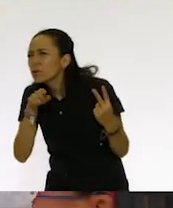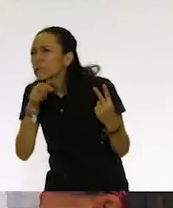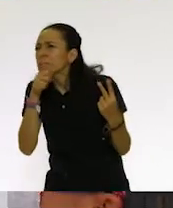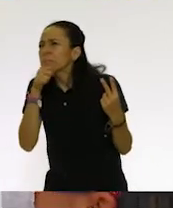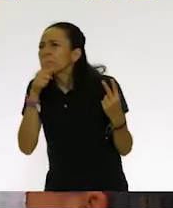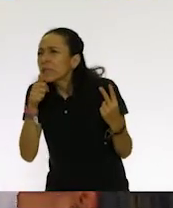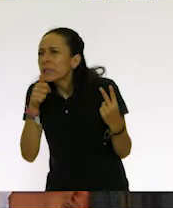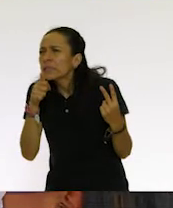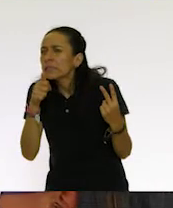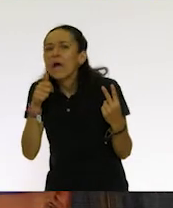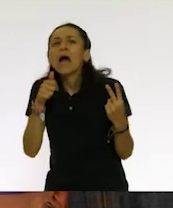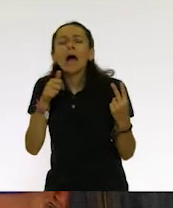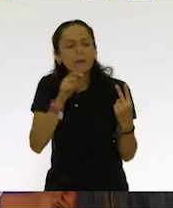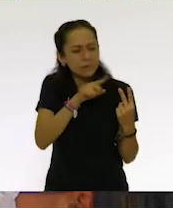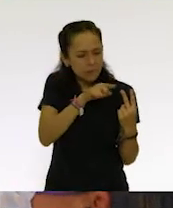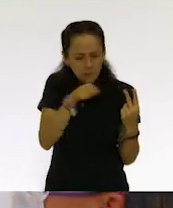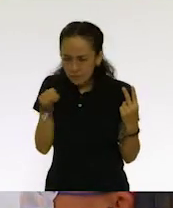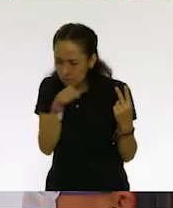falta